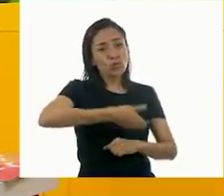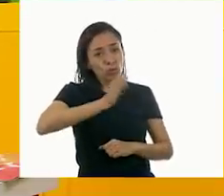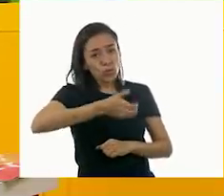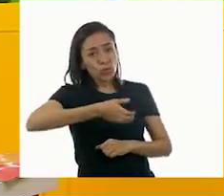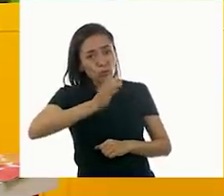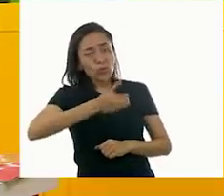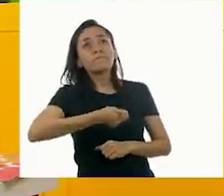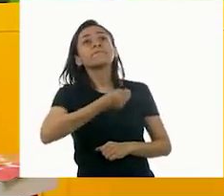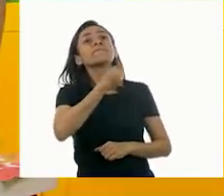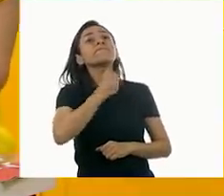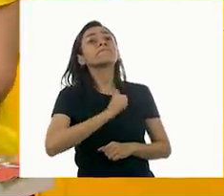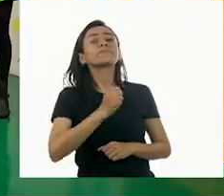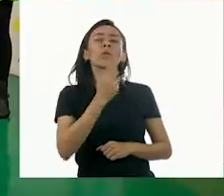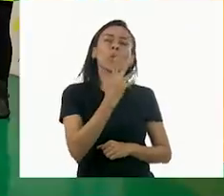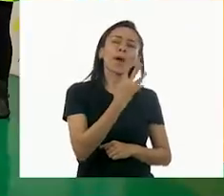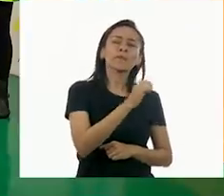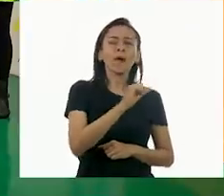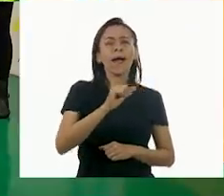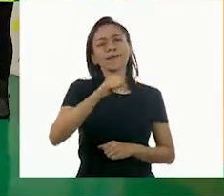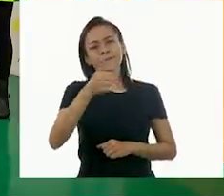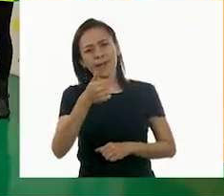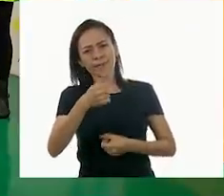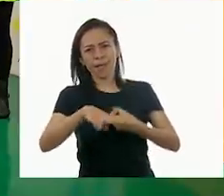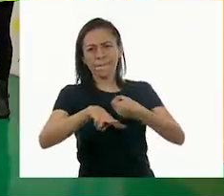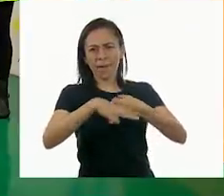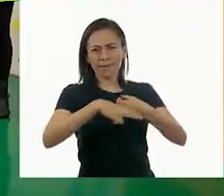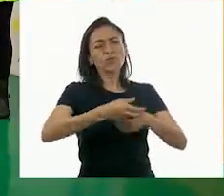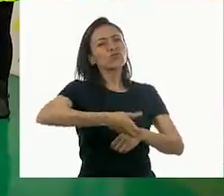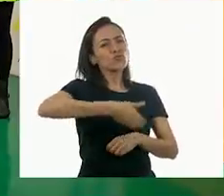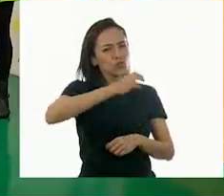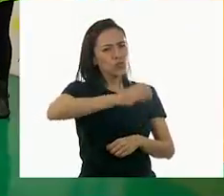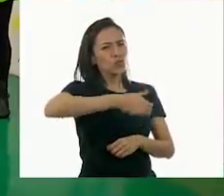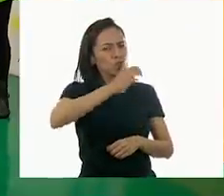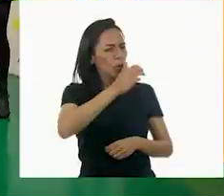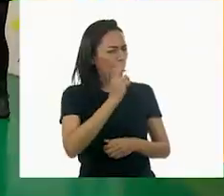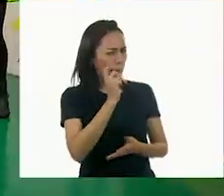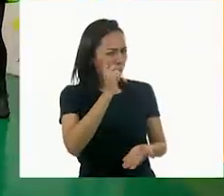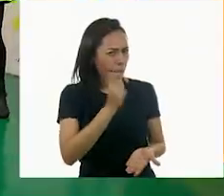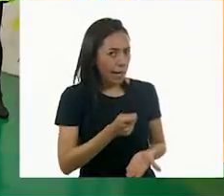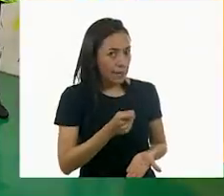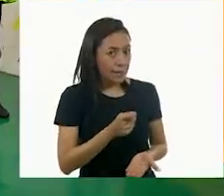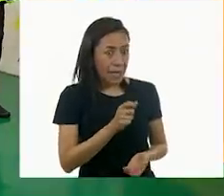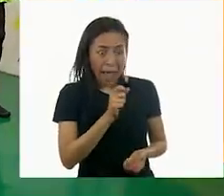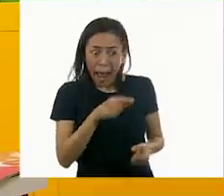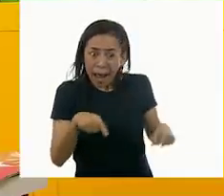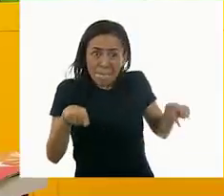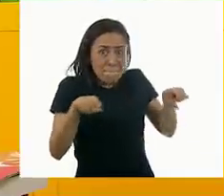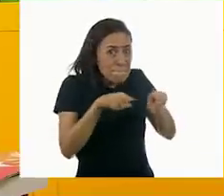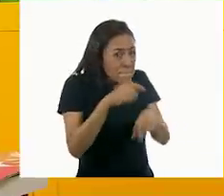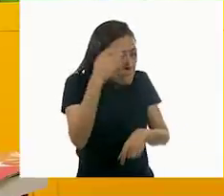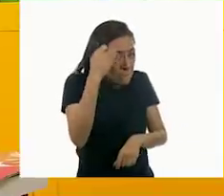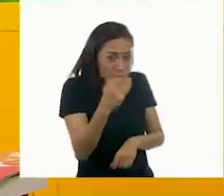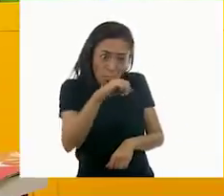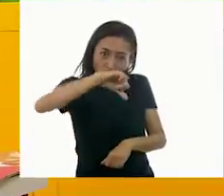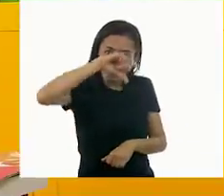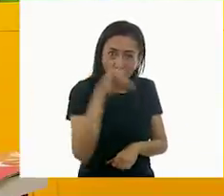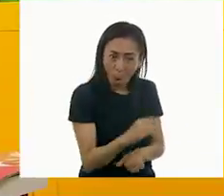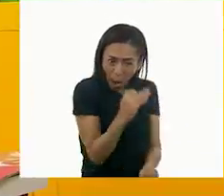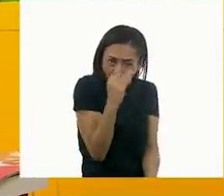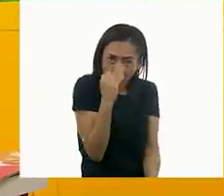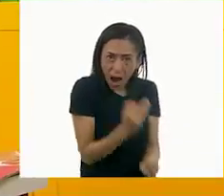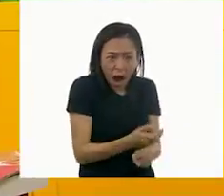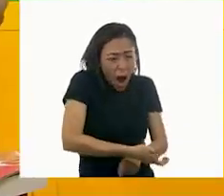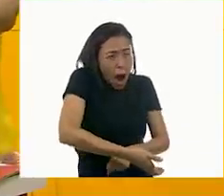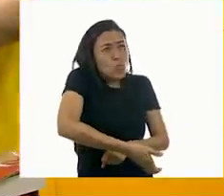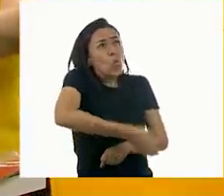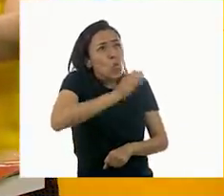de agua. Pero esto no quiere decir que te las vas a tomar todas al mismo tiempo. No.